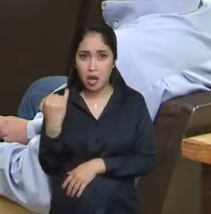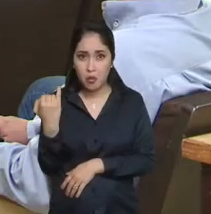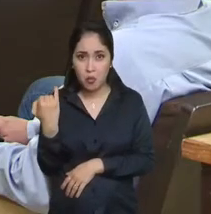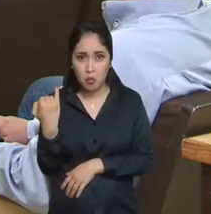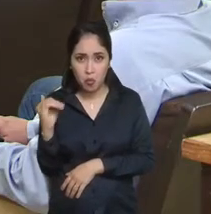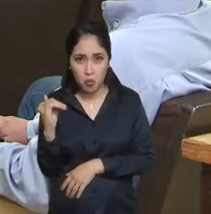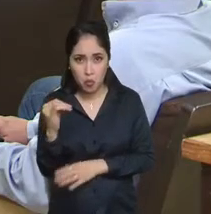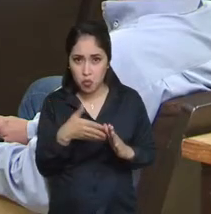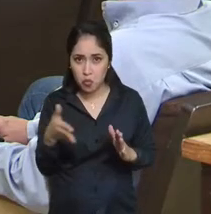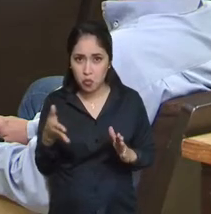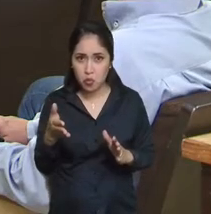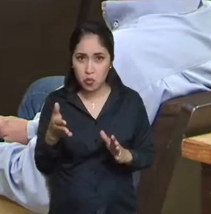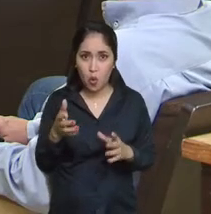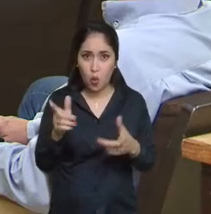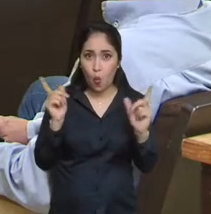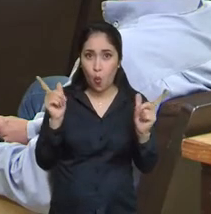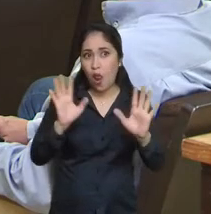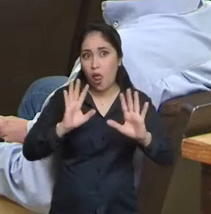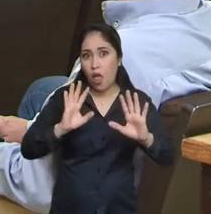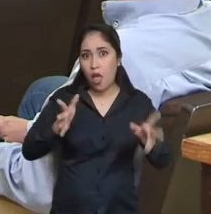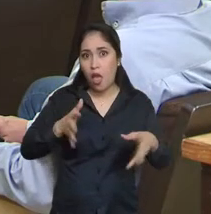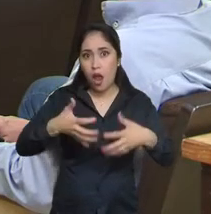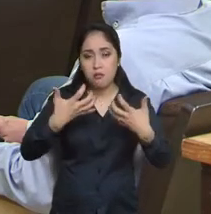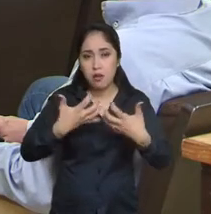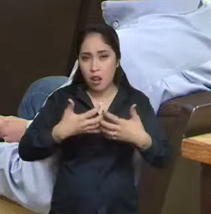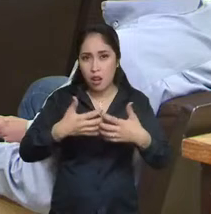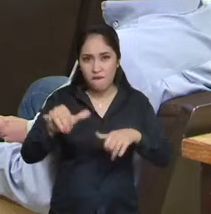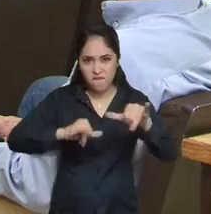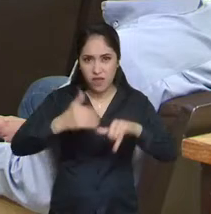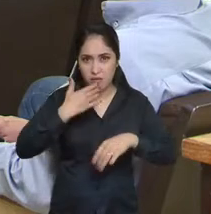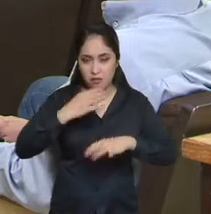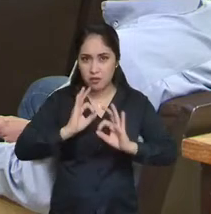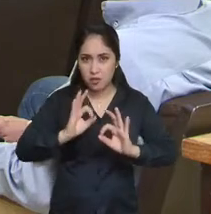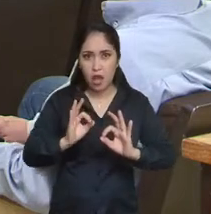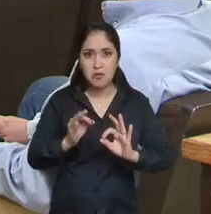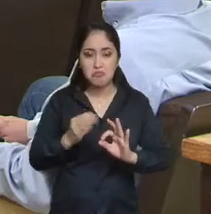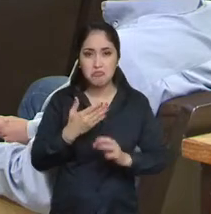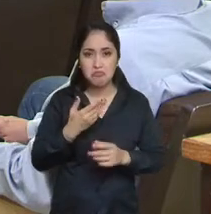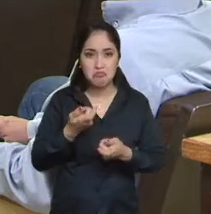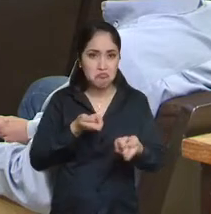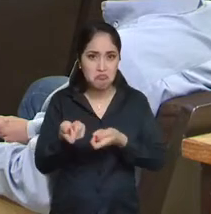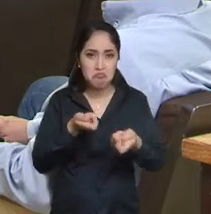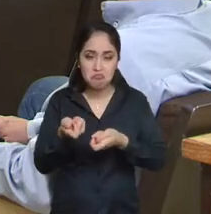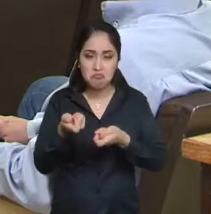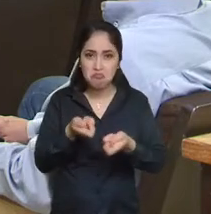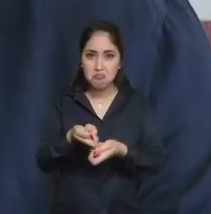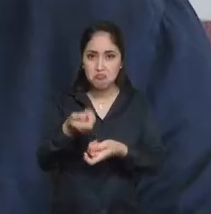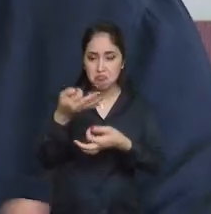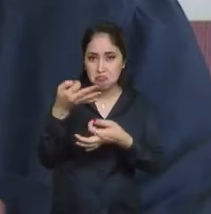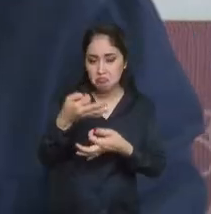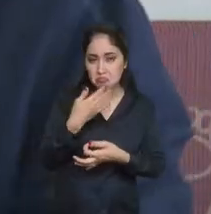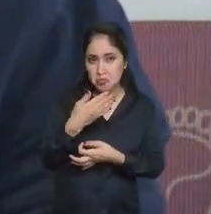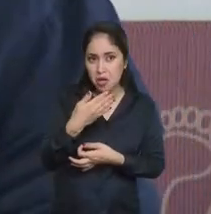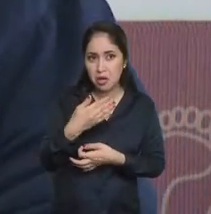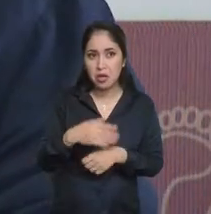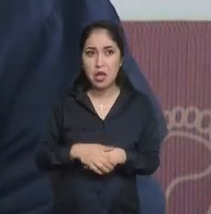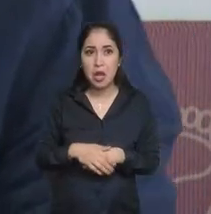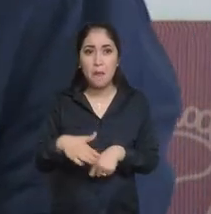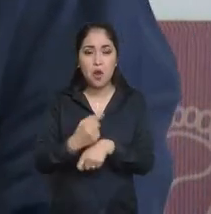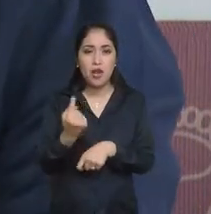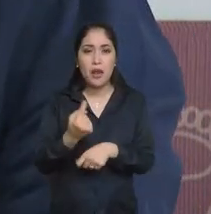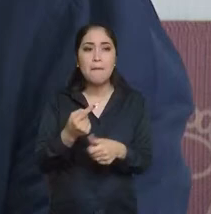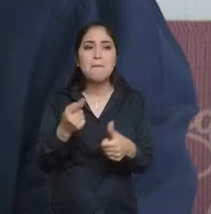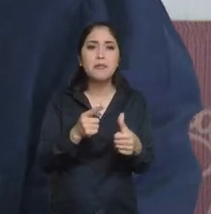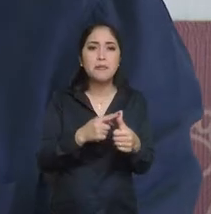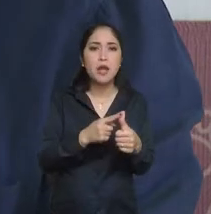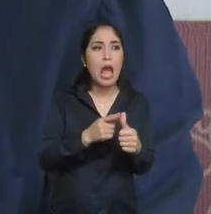capacidades también del propio laboratorio, porque finalmente el centro de resguardo tiene una vocación, la vocación de que primero se dignifique el